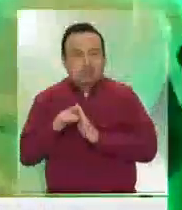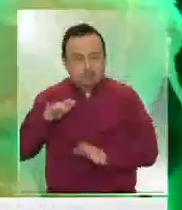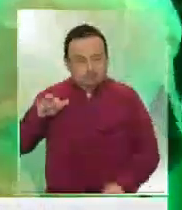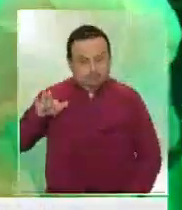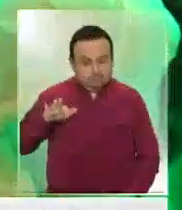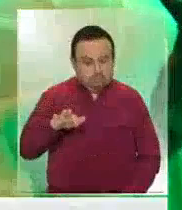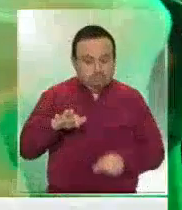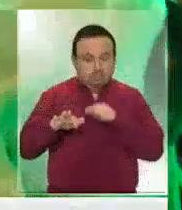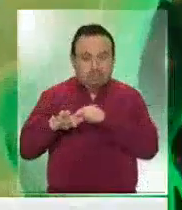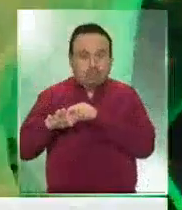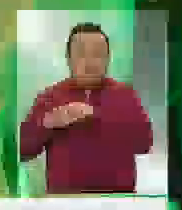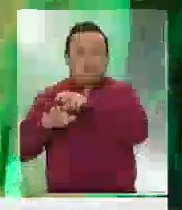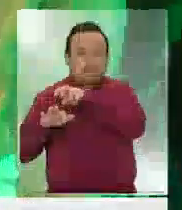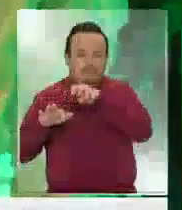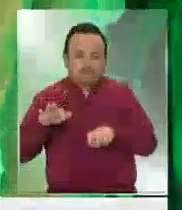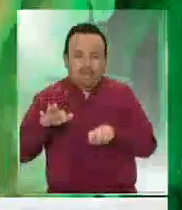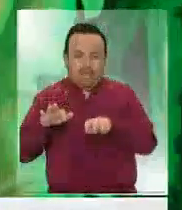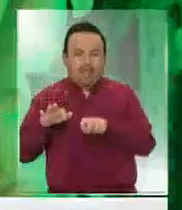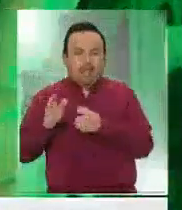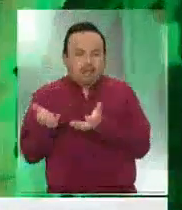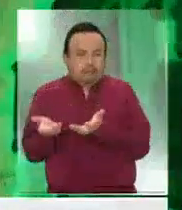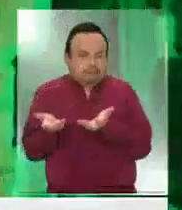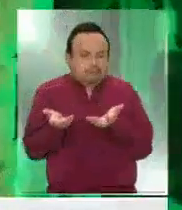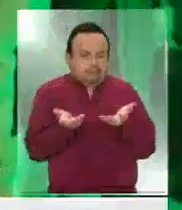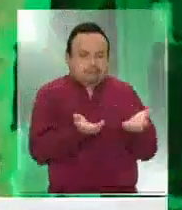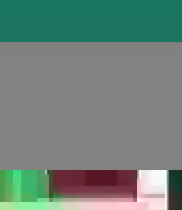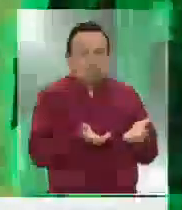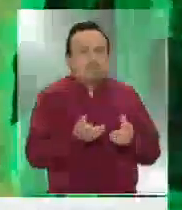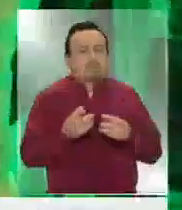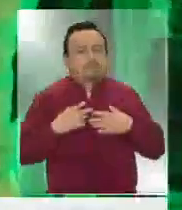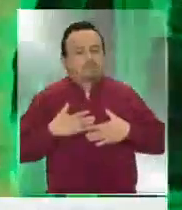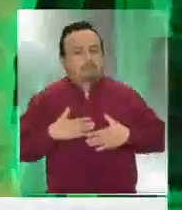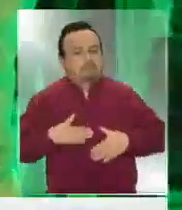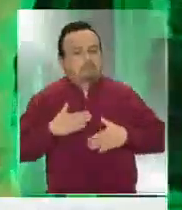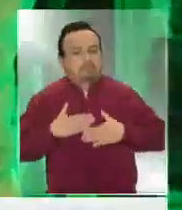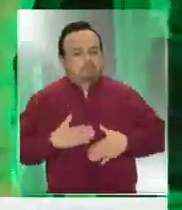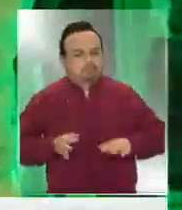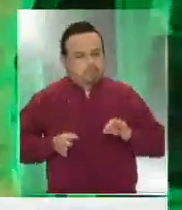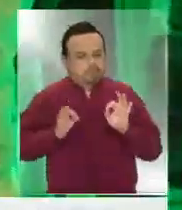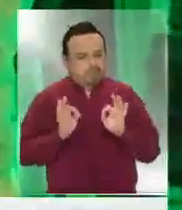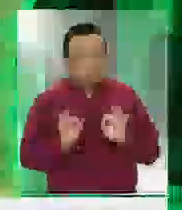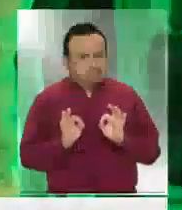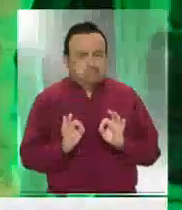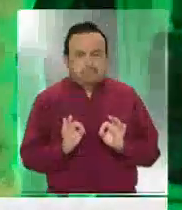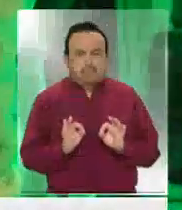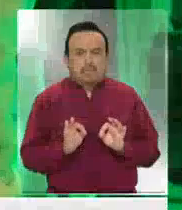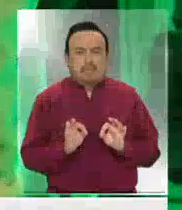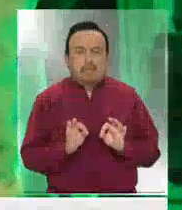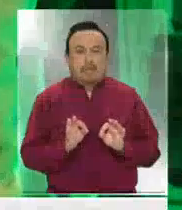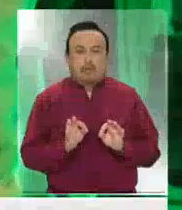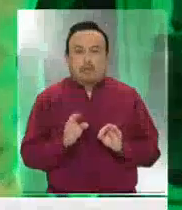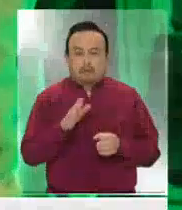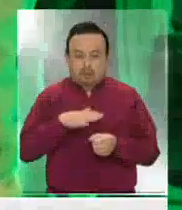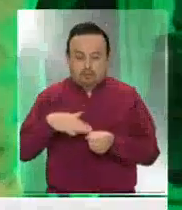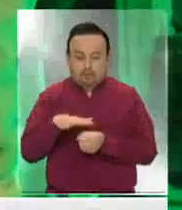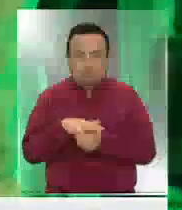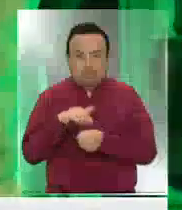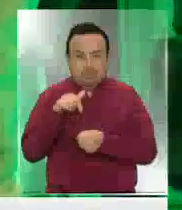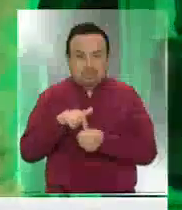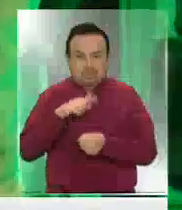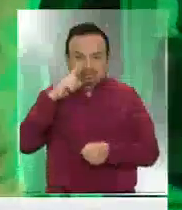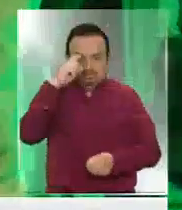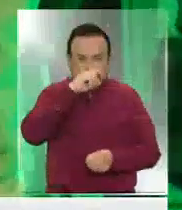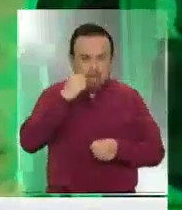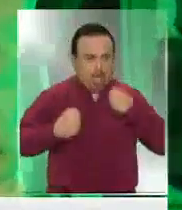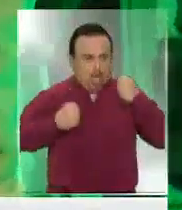pueden observar, se hace con tranquilidad, con precisión. Cuando la situación es crítica no hay que